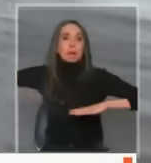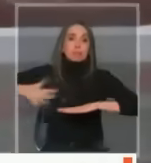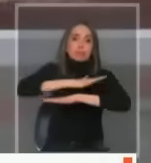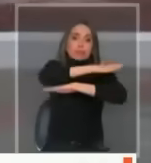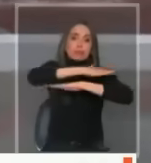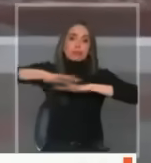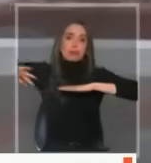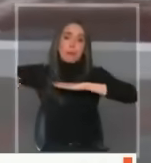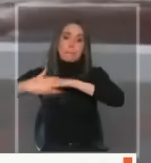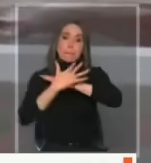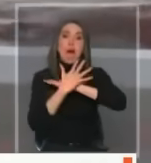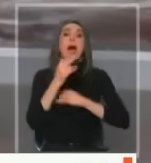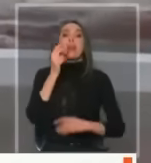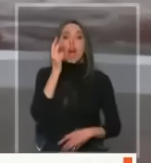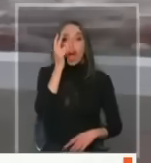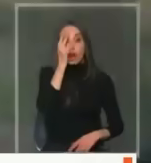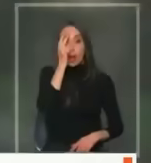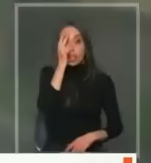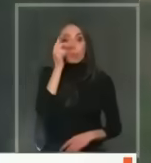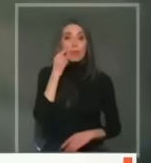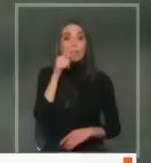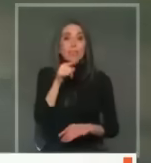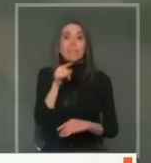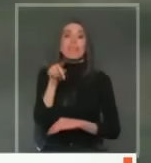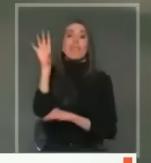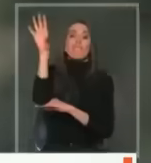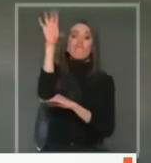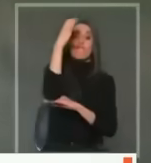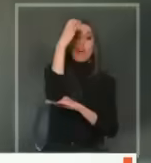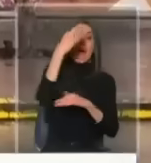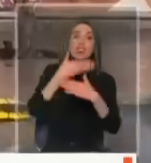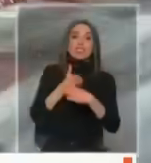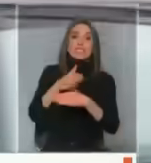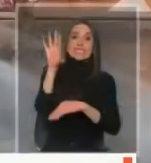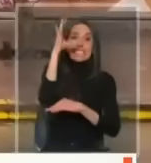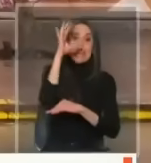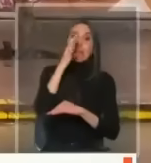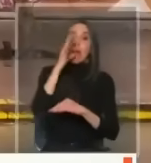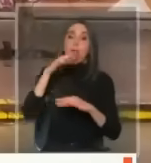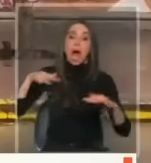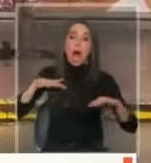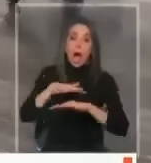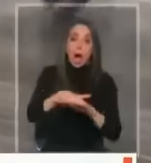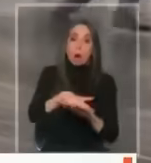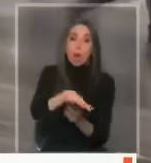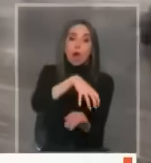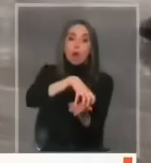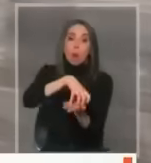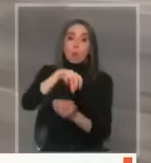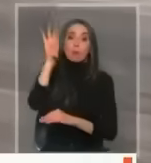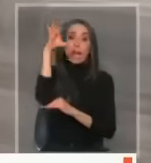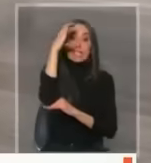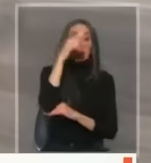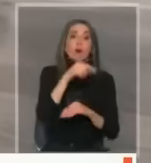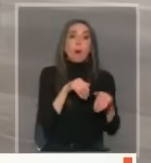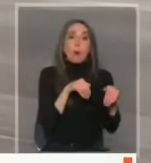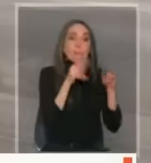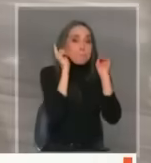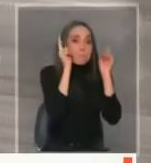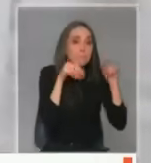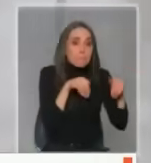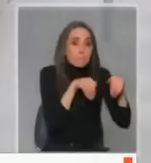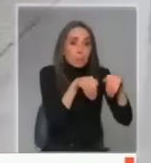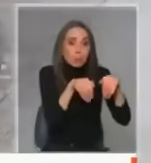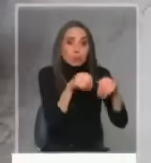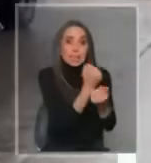Coquimbo. La clásica portada de La Serena con el faro nuevamente estaba negado. Incluso en la comuna habilitaron buses de carabineros para paliar la